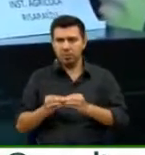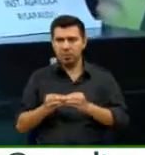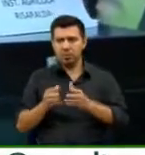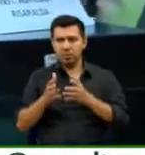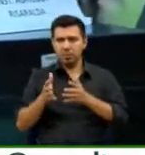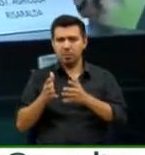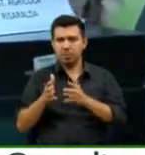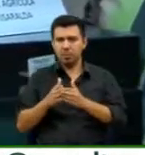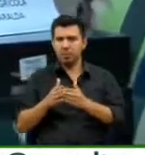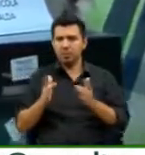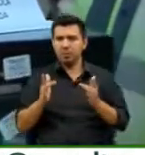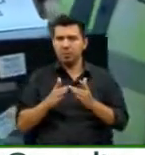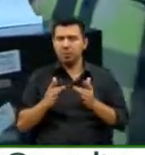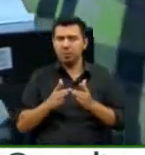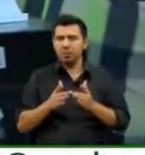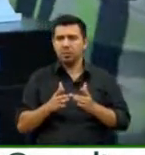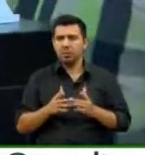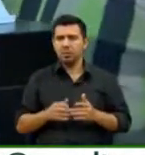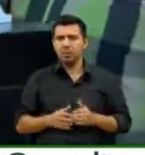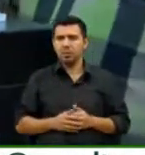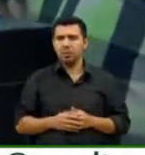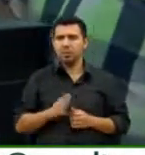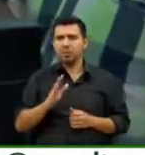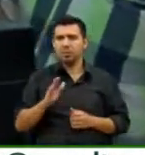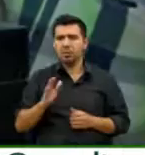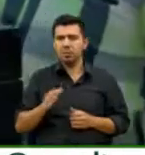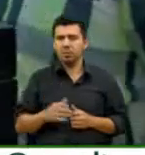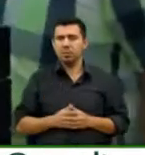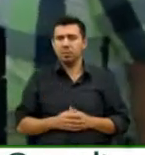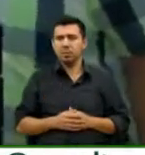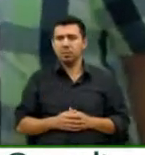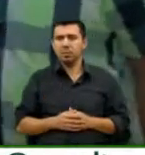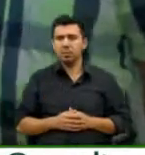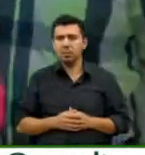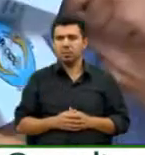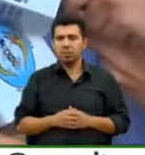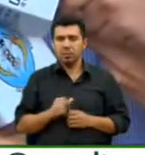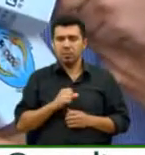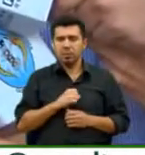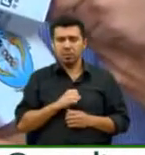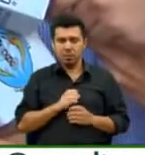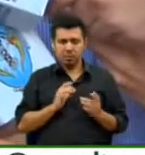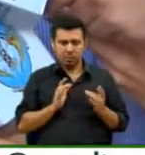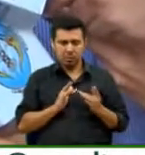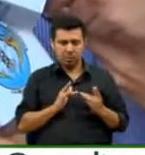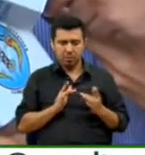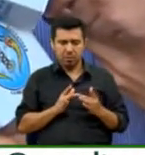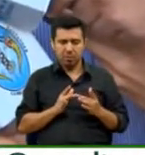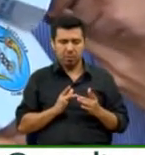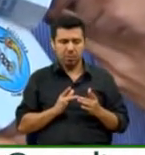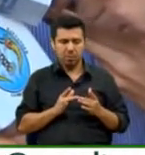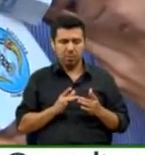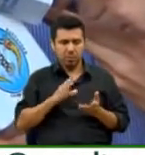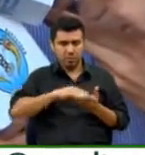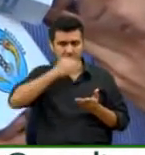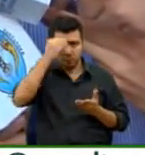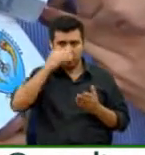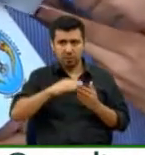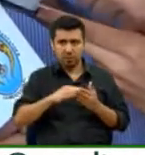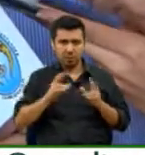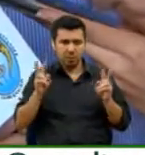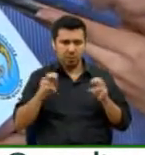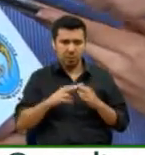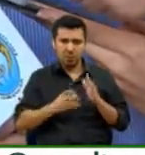conectándose para ellos a través de la conectividad poder formarse en estos temas de investigación